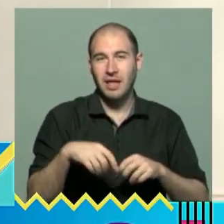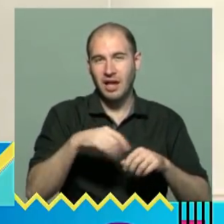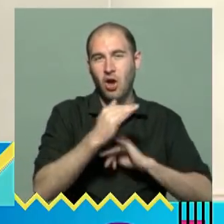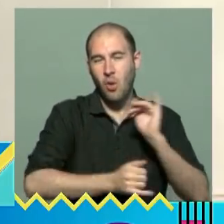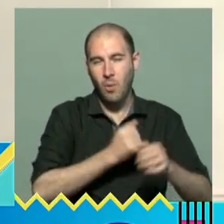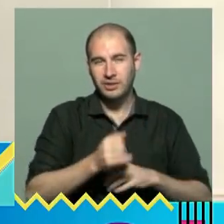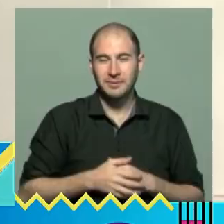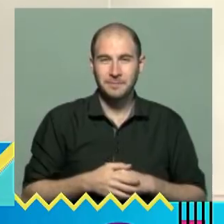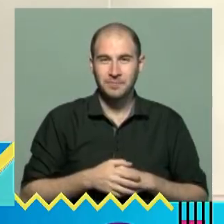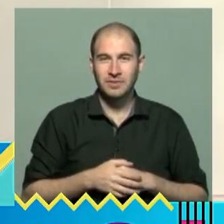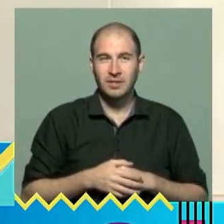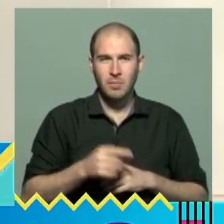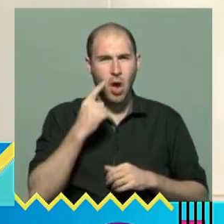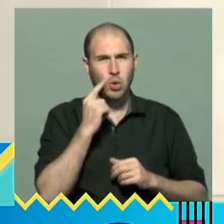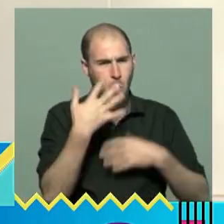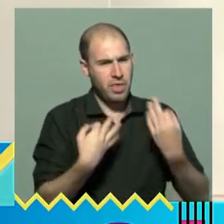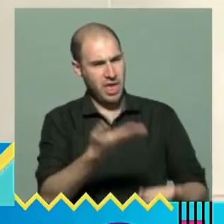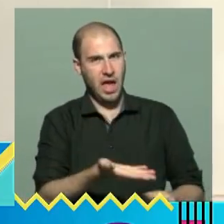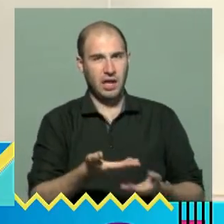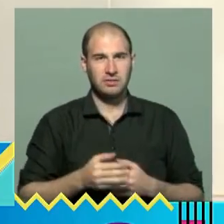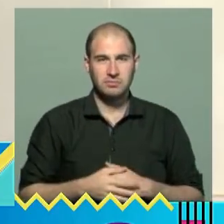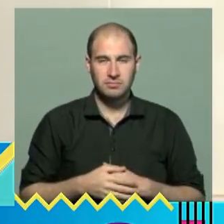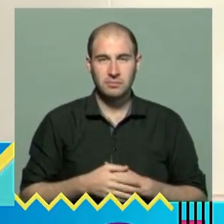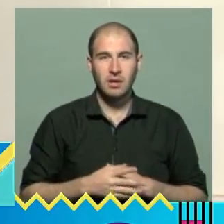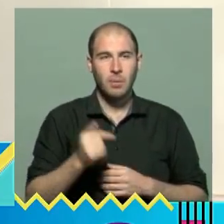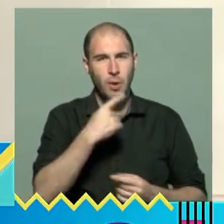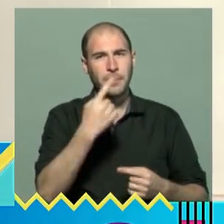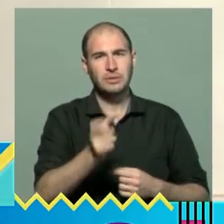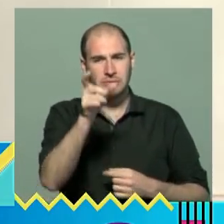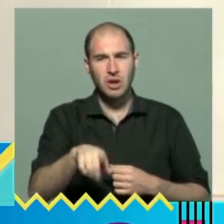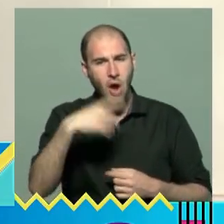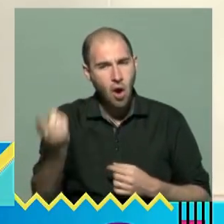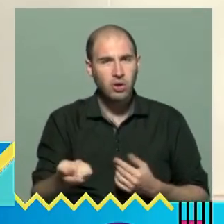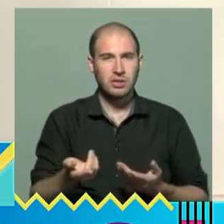se dicen, te hubieras cuidado, le hubieras consultado a alguien. O sea,